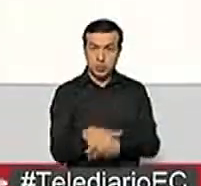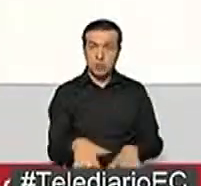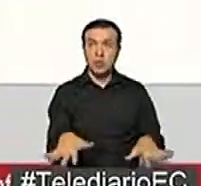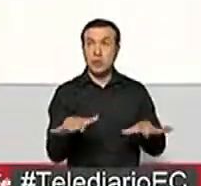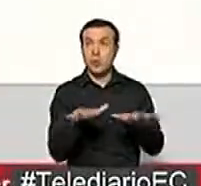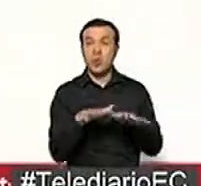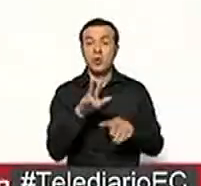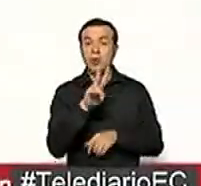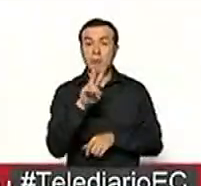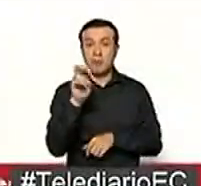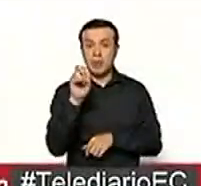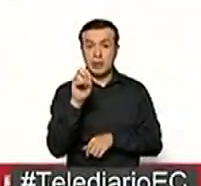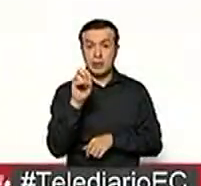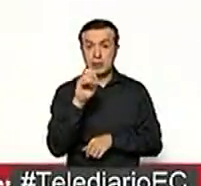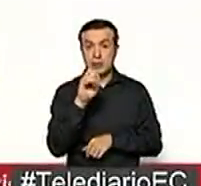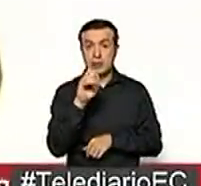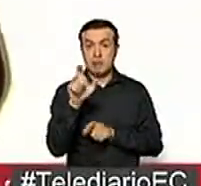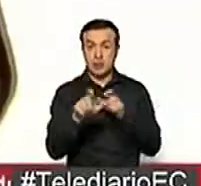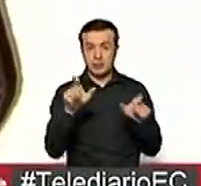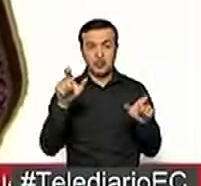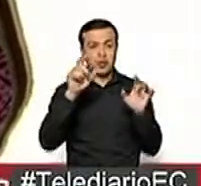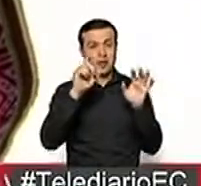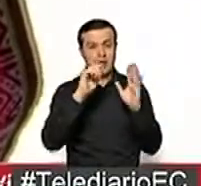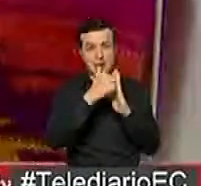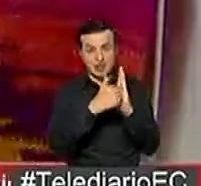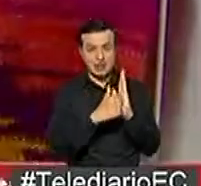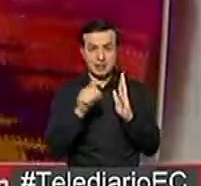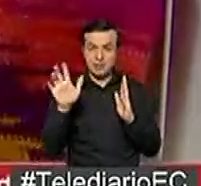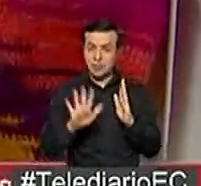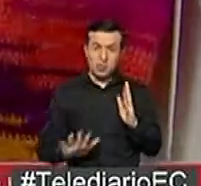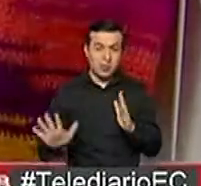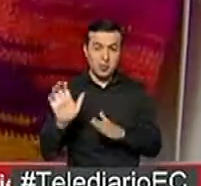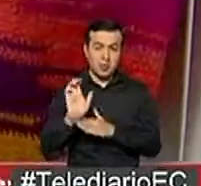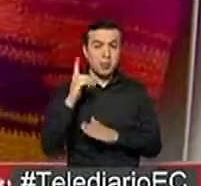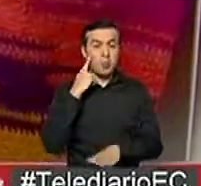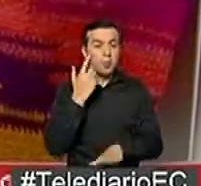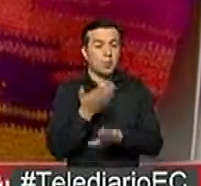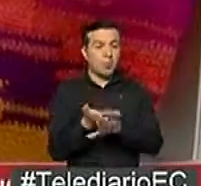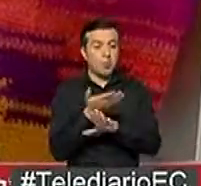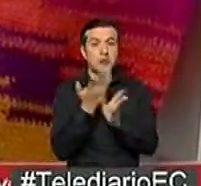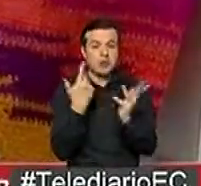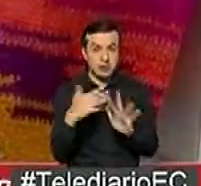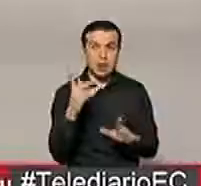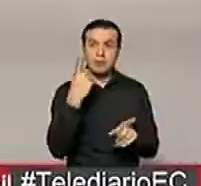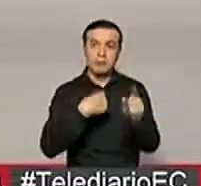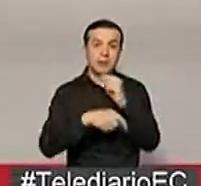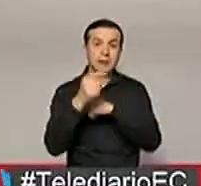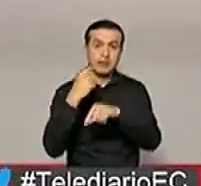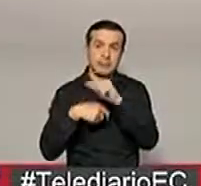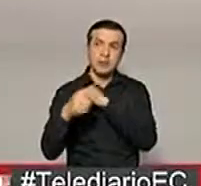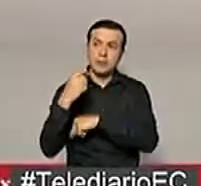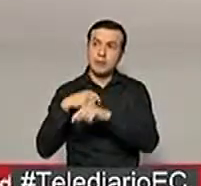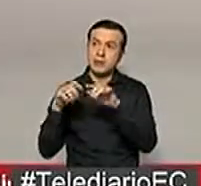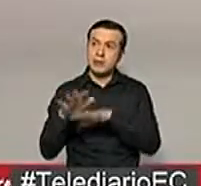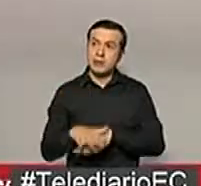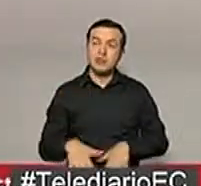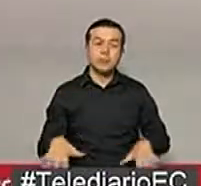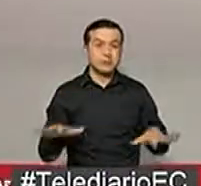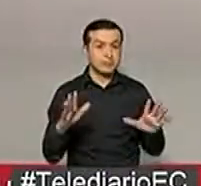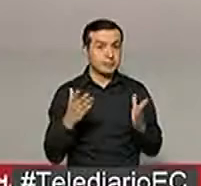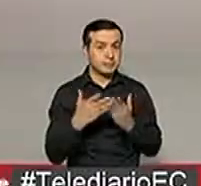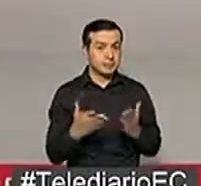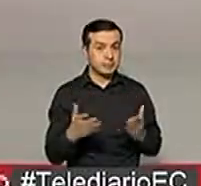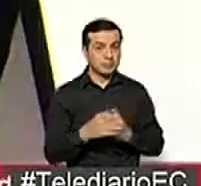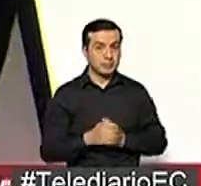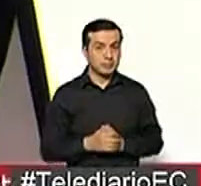de una veintena de artesanos de distintas provincias del país han expuesto y comercializado sus productos en el local Artesano